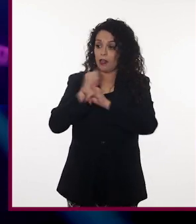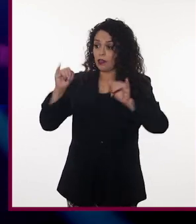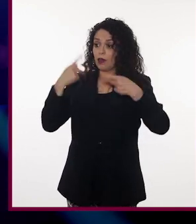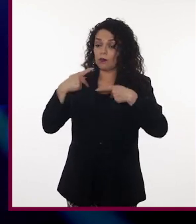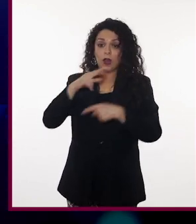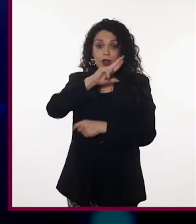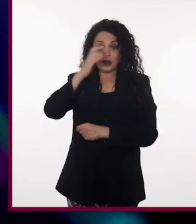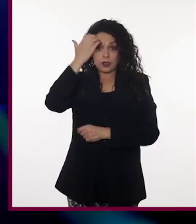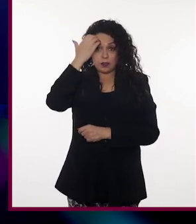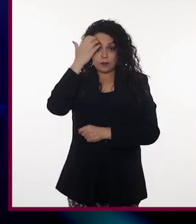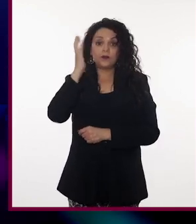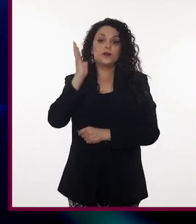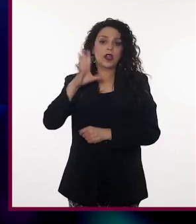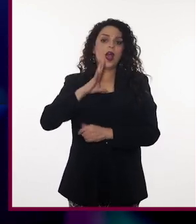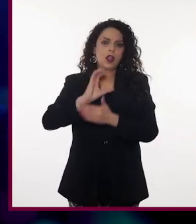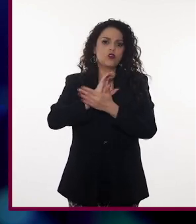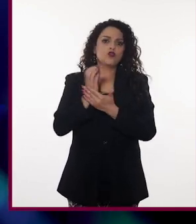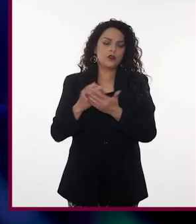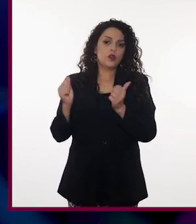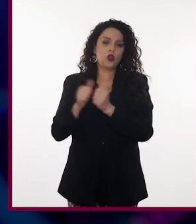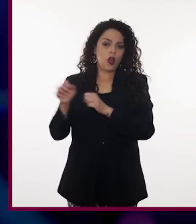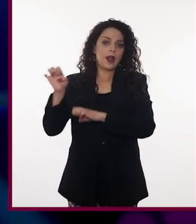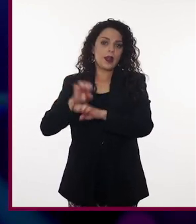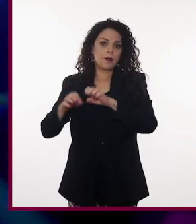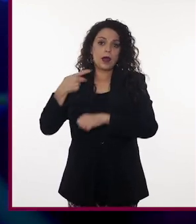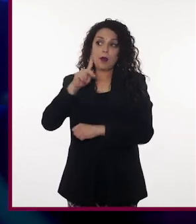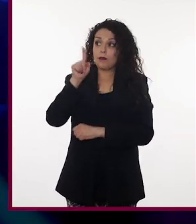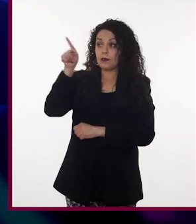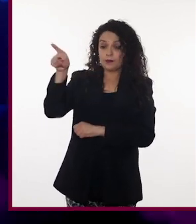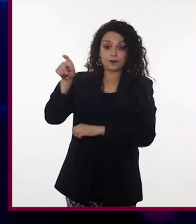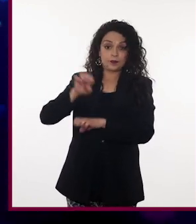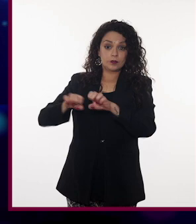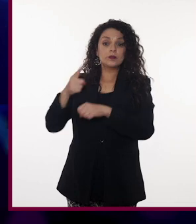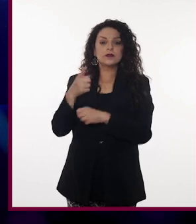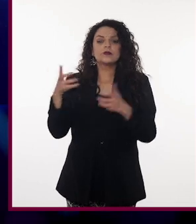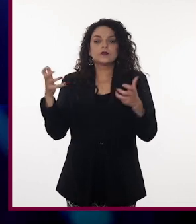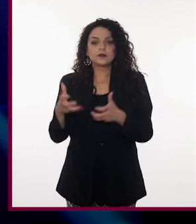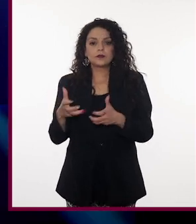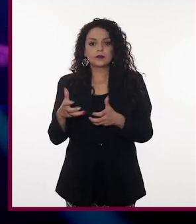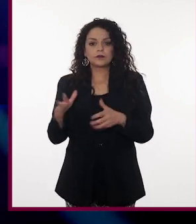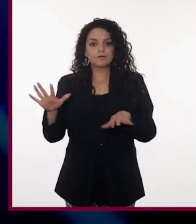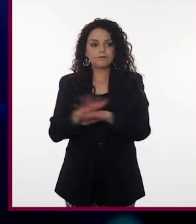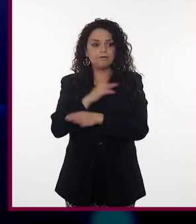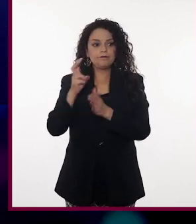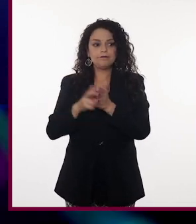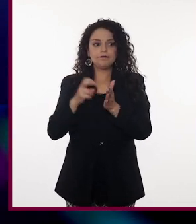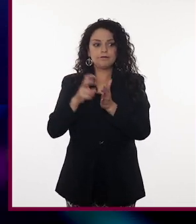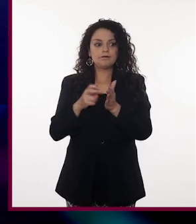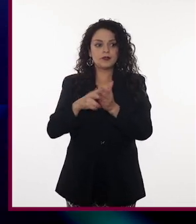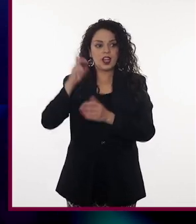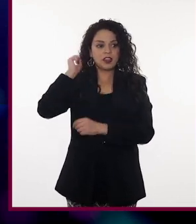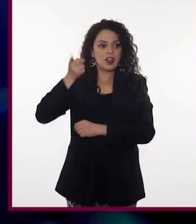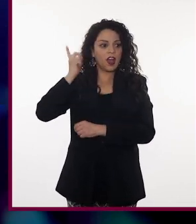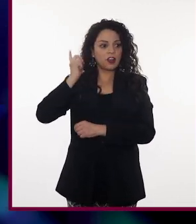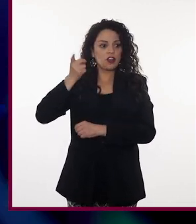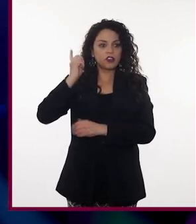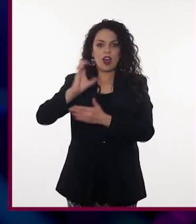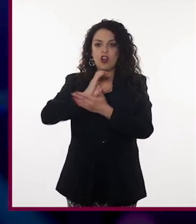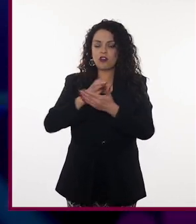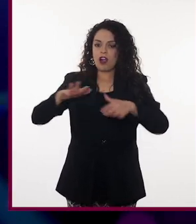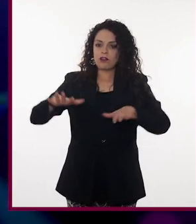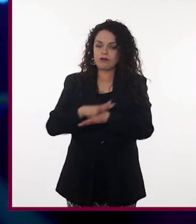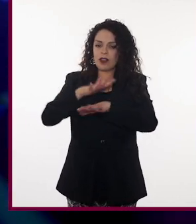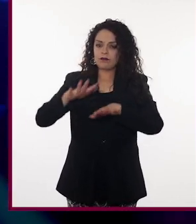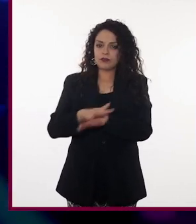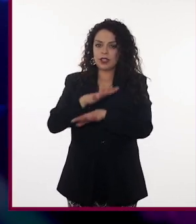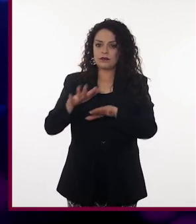actualmente, de todos modos tienen contratos con las empresas, pero lo que hacen las empresas es que modifican los contratos diariamente,